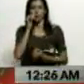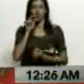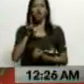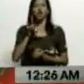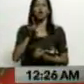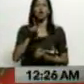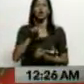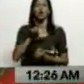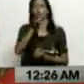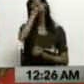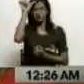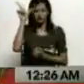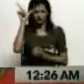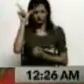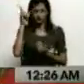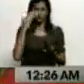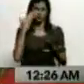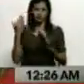López